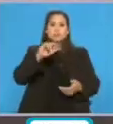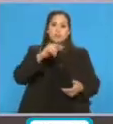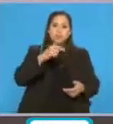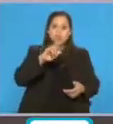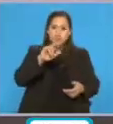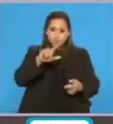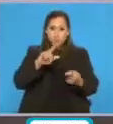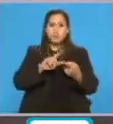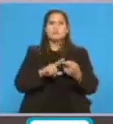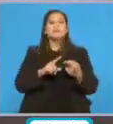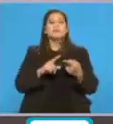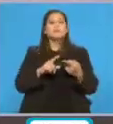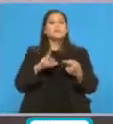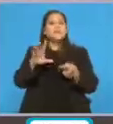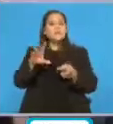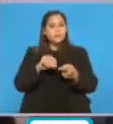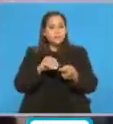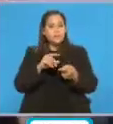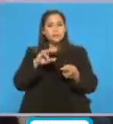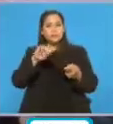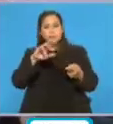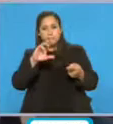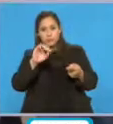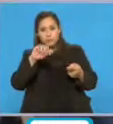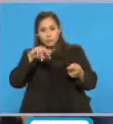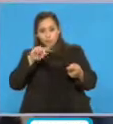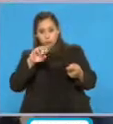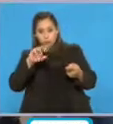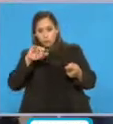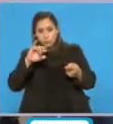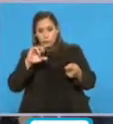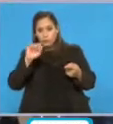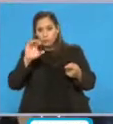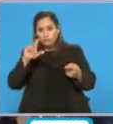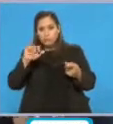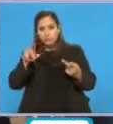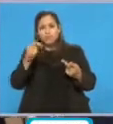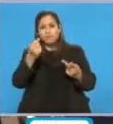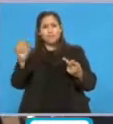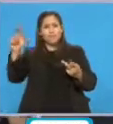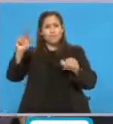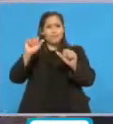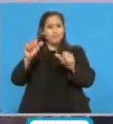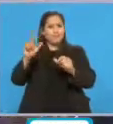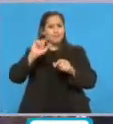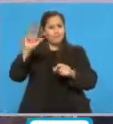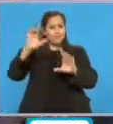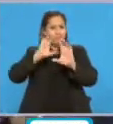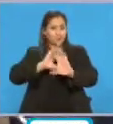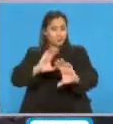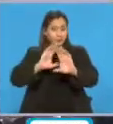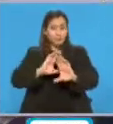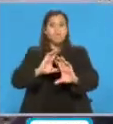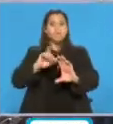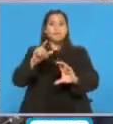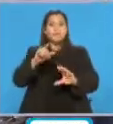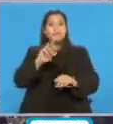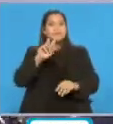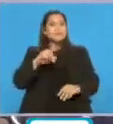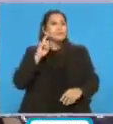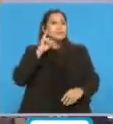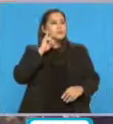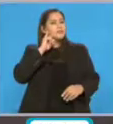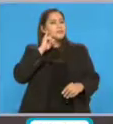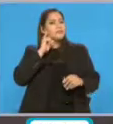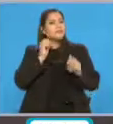Gabriel, vienen cover de Marco Antonio Solís, de grandes artistas que realmente se disfrutan también